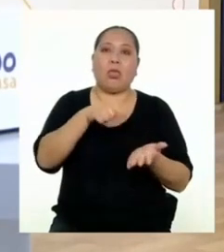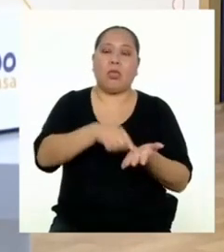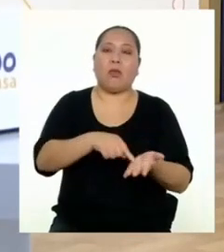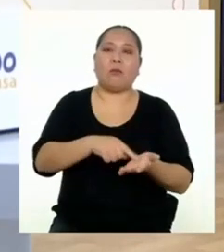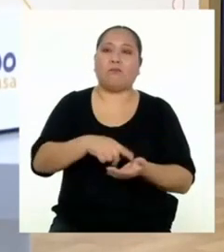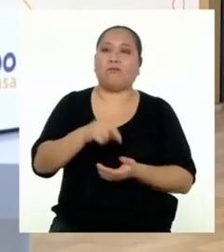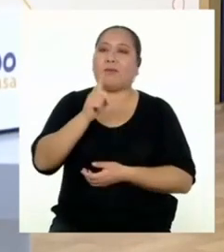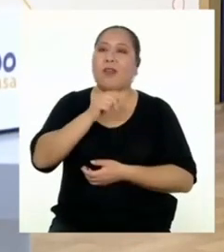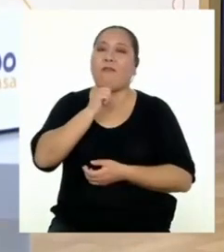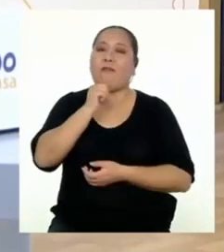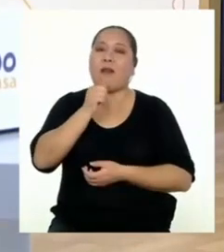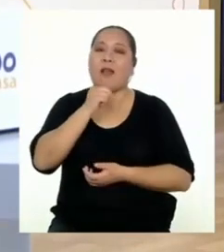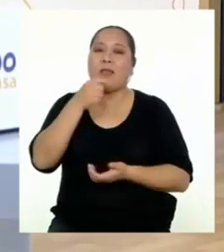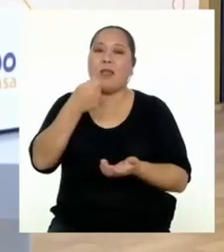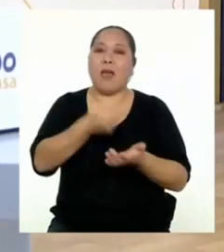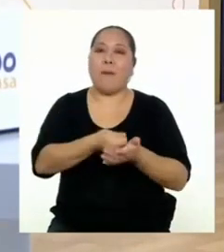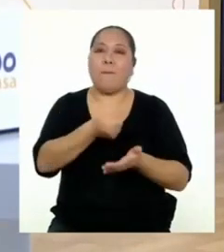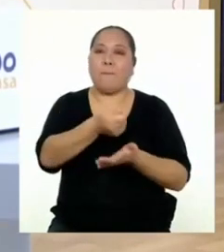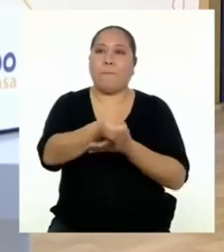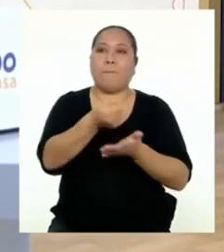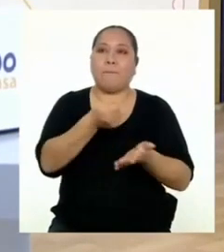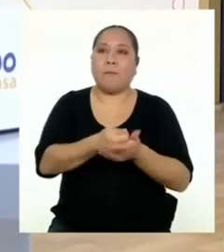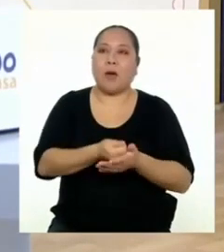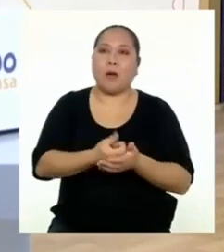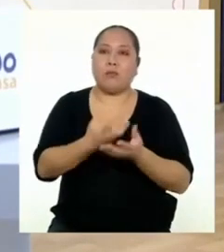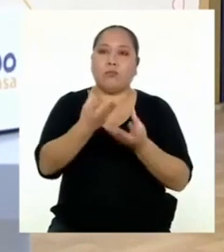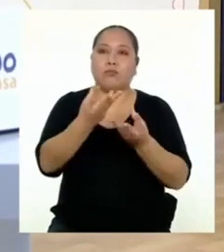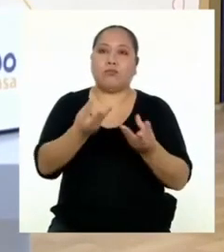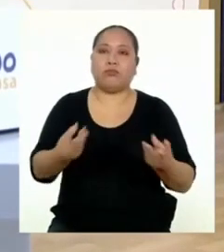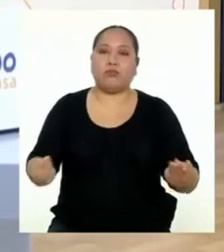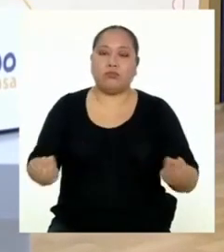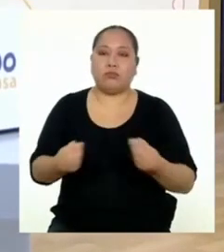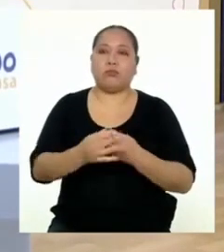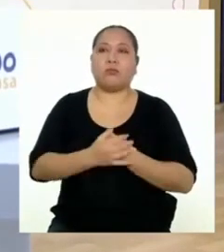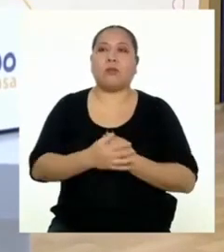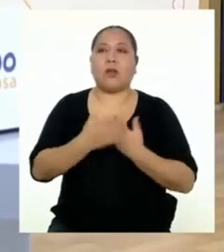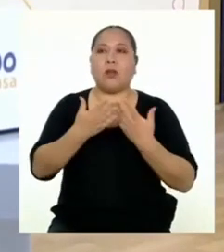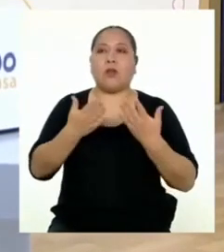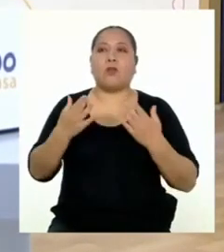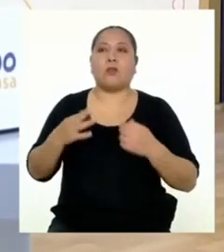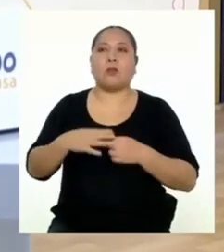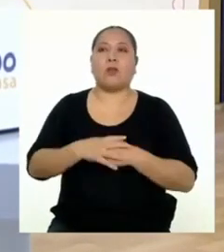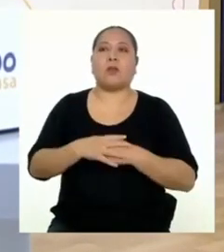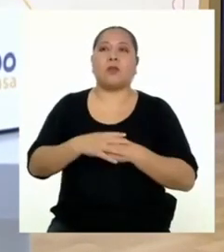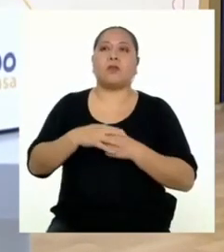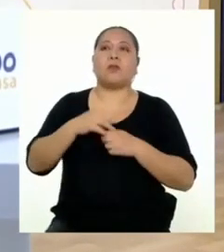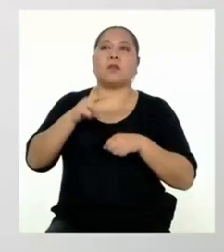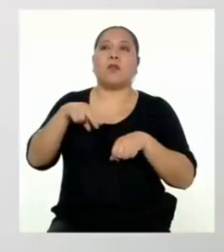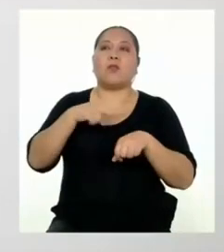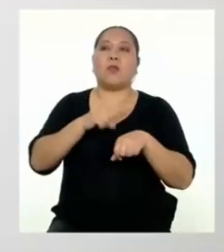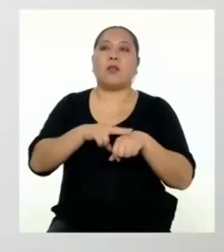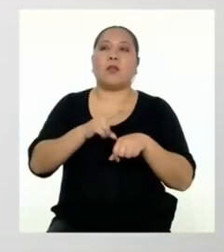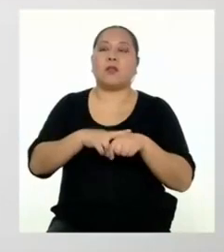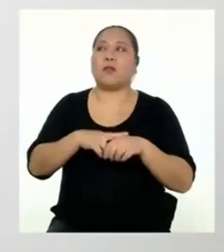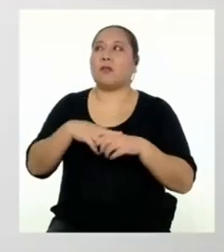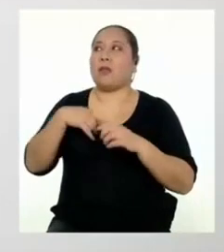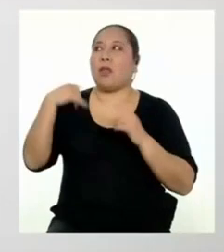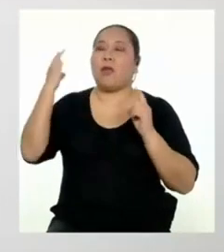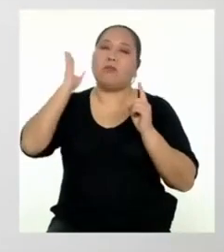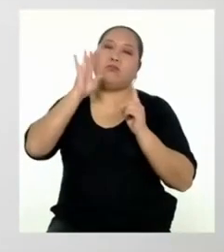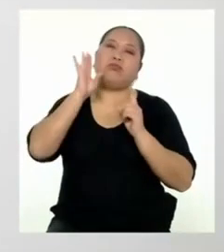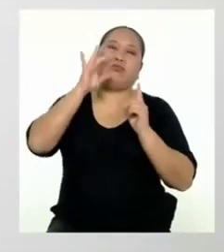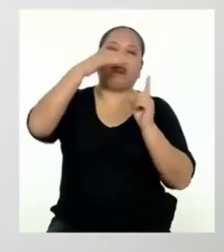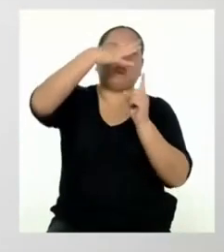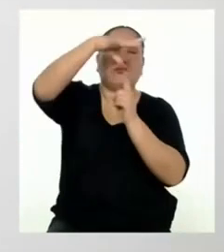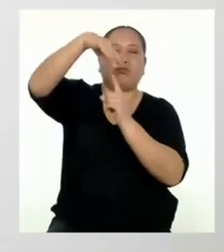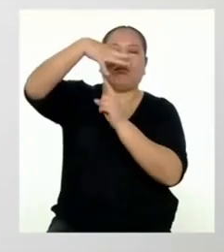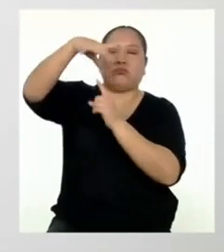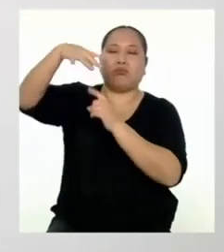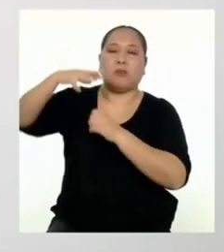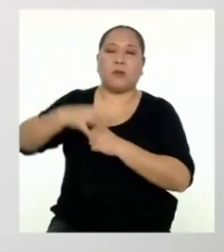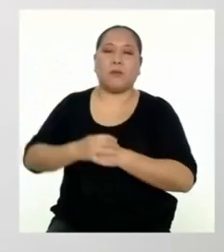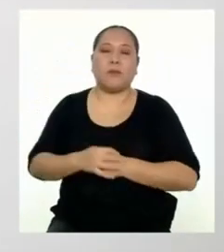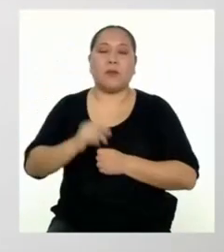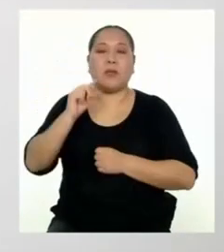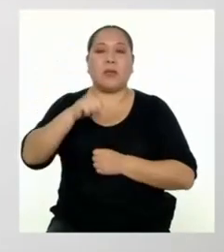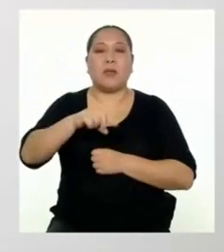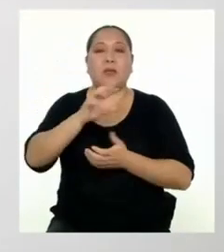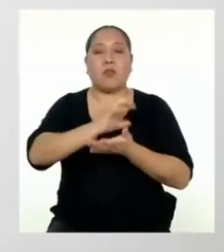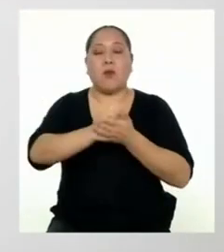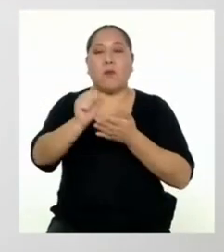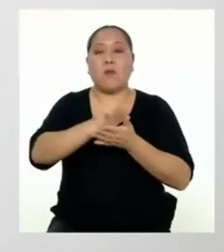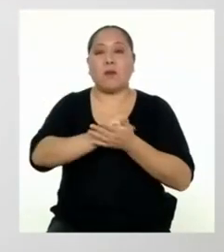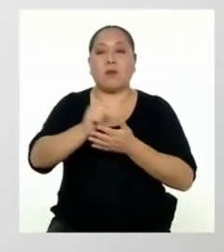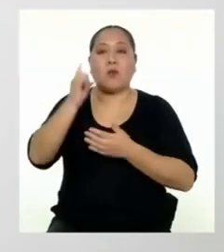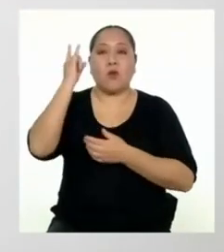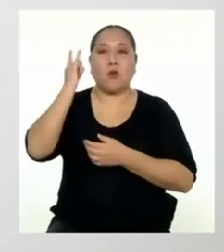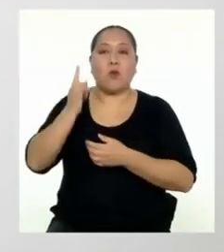la morosidad en los pagos, el agotamiento de los recursos naturales y la contaminación. Así es, en estos meses de